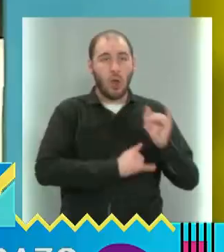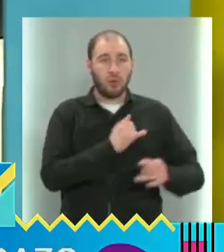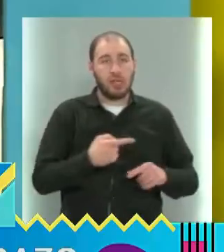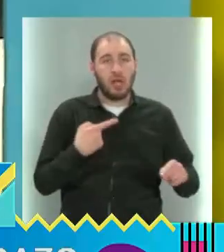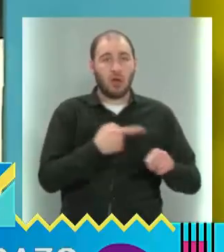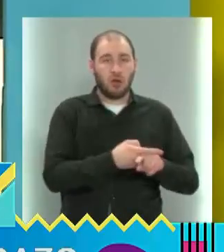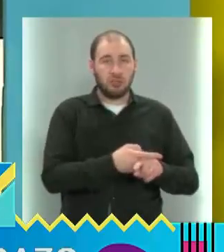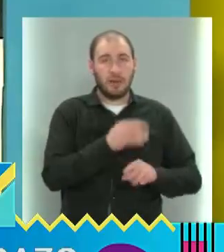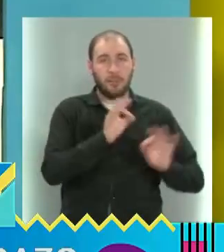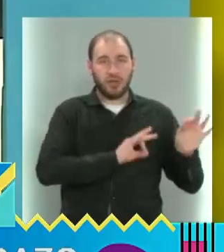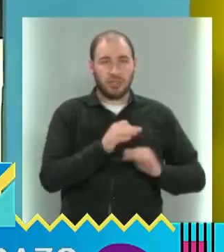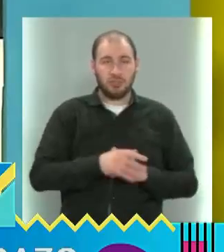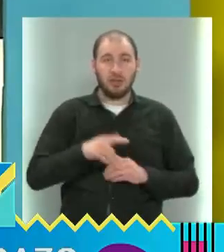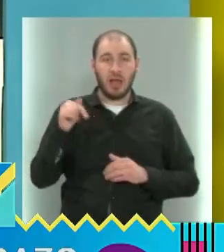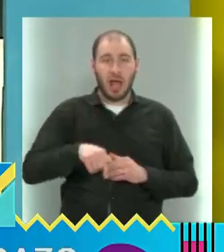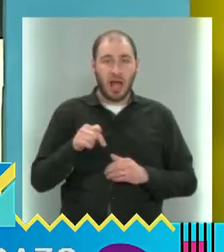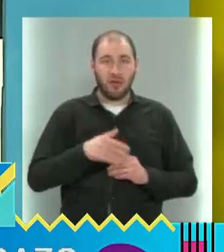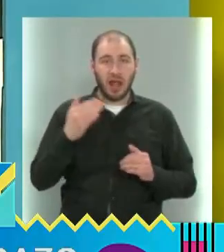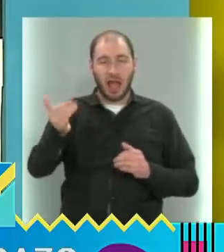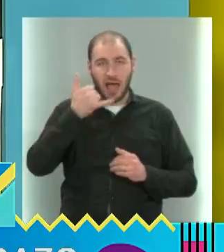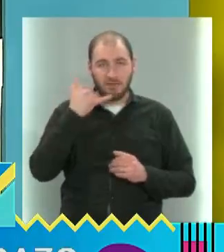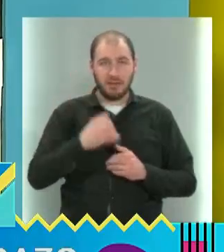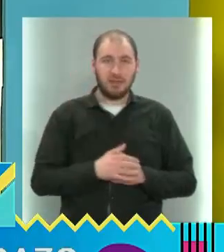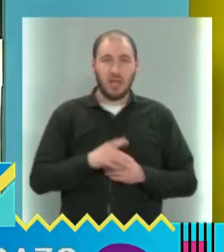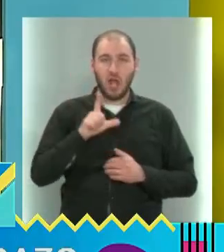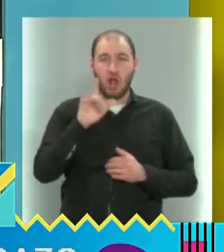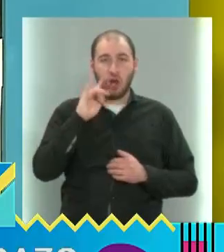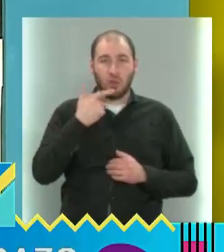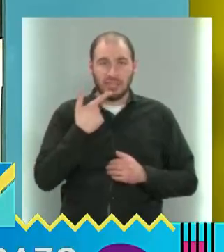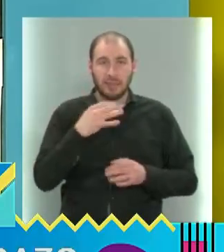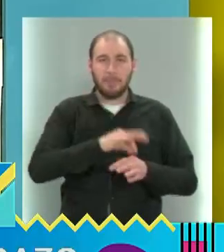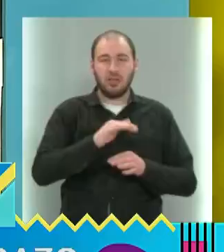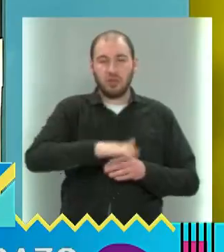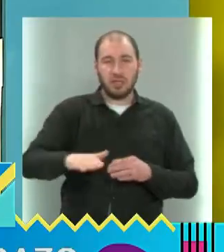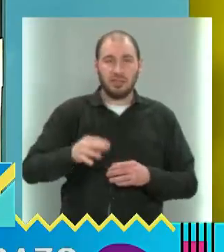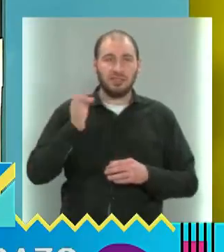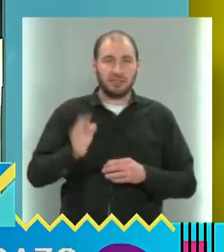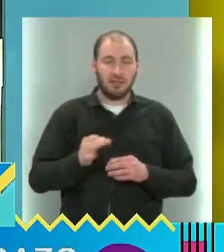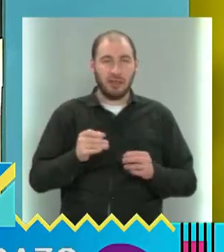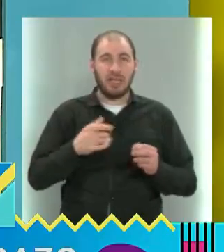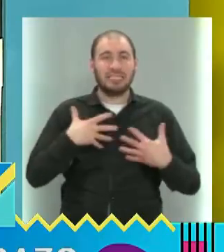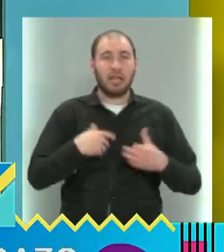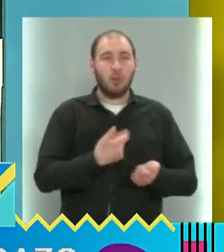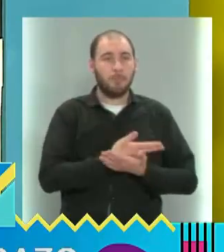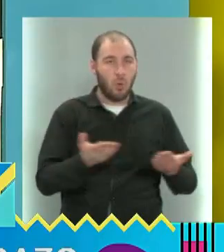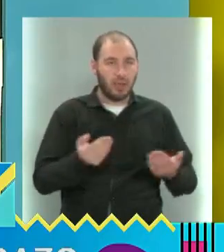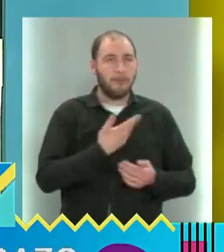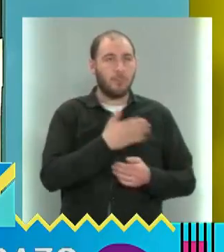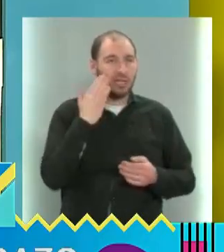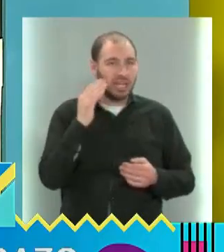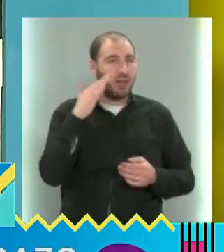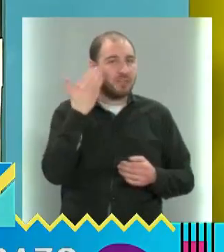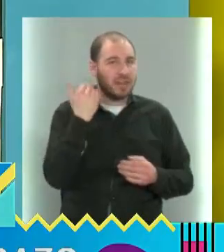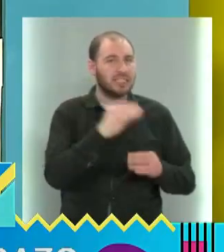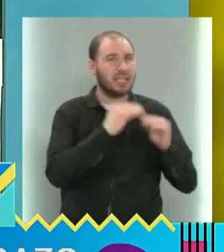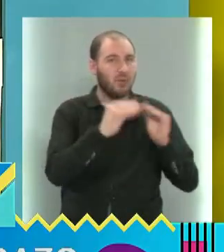en contra de este proyecto y ahora vamos a hablar con Luis Pérez, médico pediatra especializado en salud pública. Luis, buenas tardes. Fernando